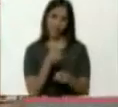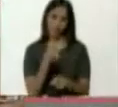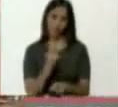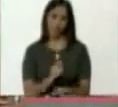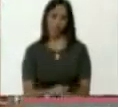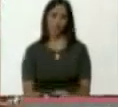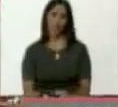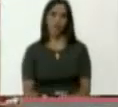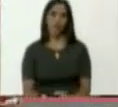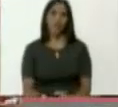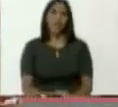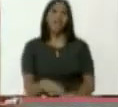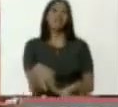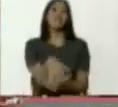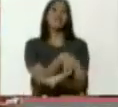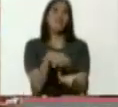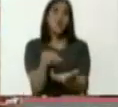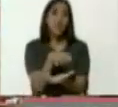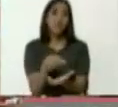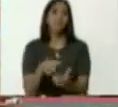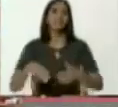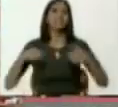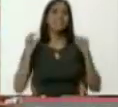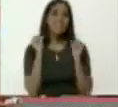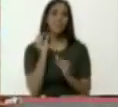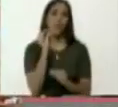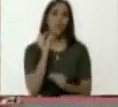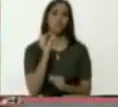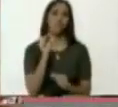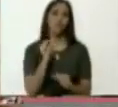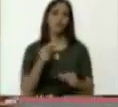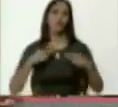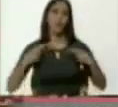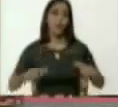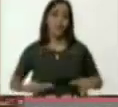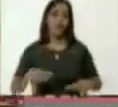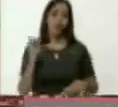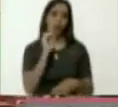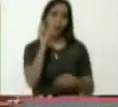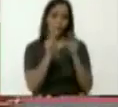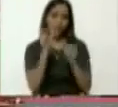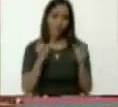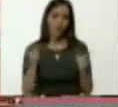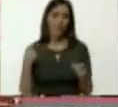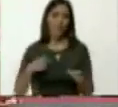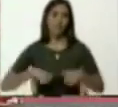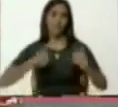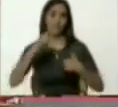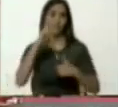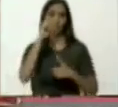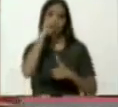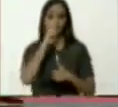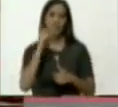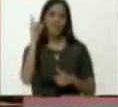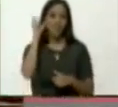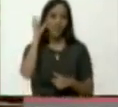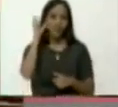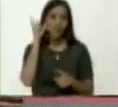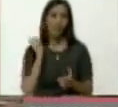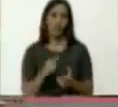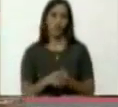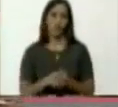qué momento de nuestra humanidad o las personas que tienen más de 20 años habían escuchado que se había